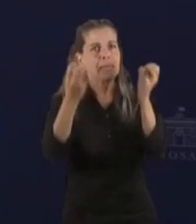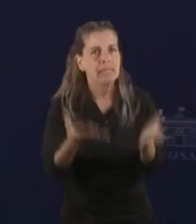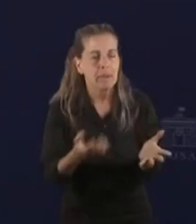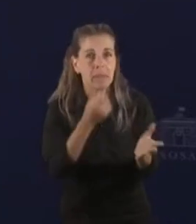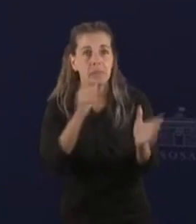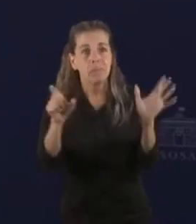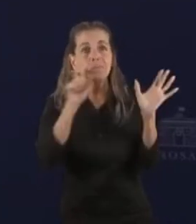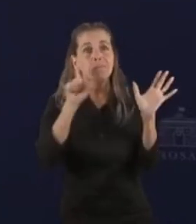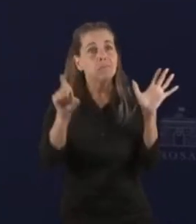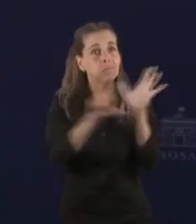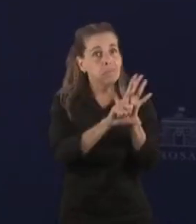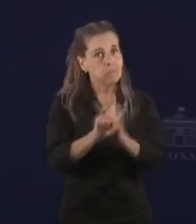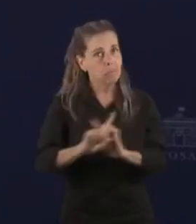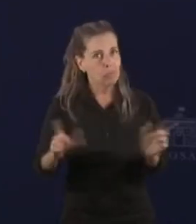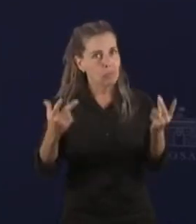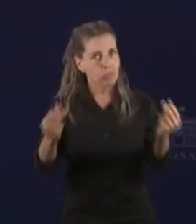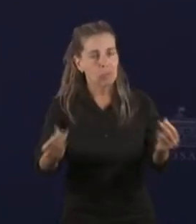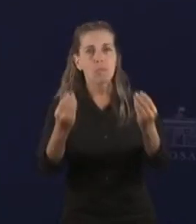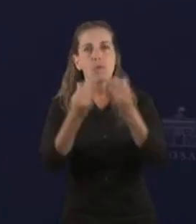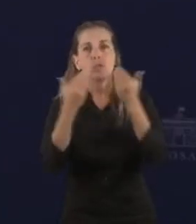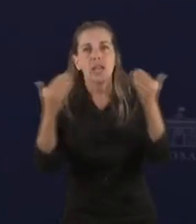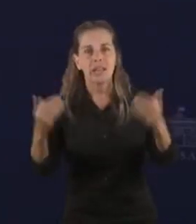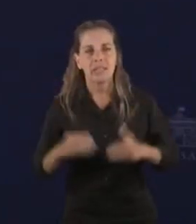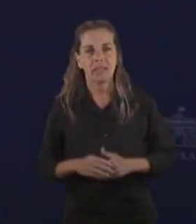a que a que lo hag eh Muchísimas